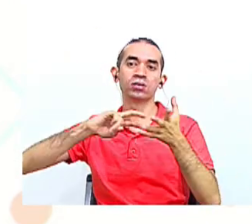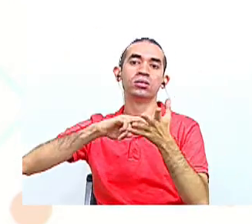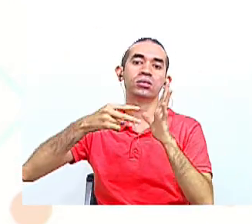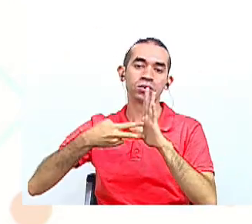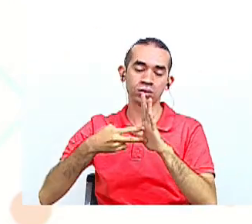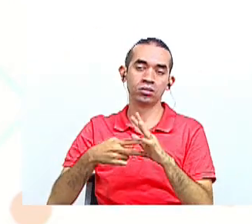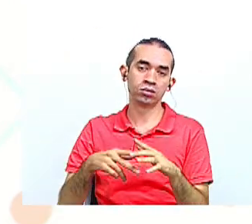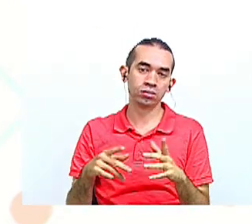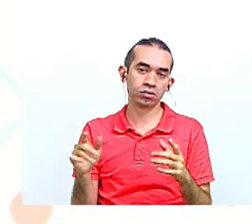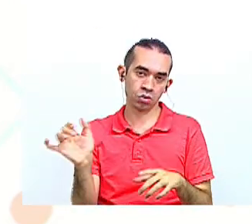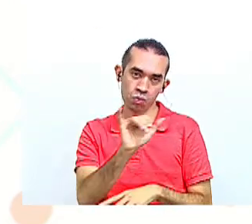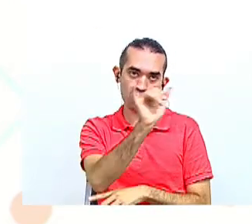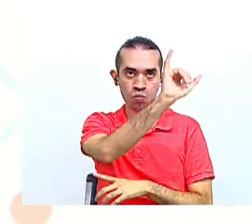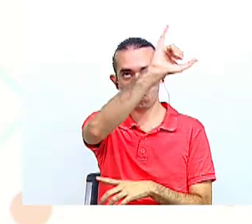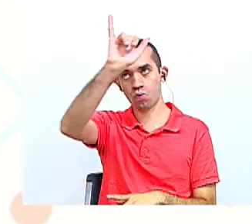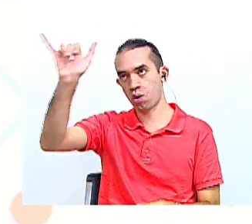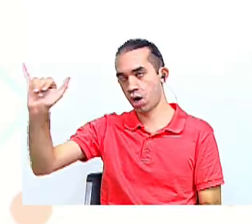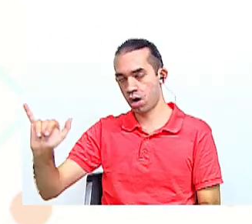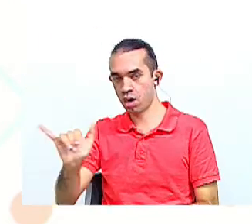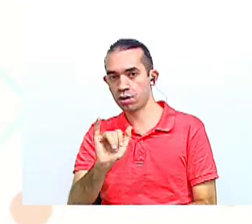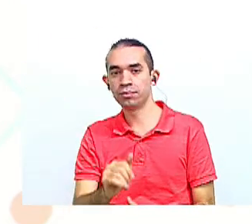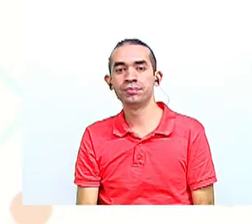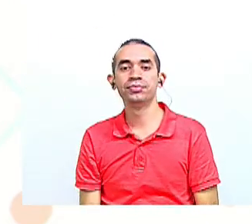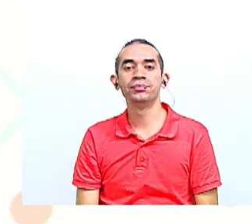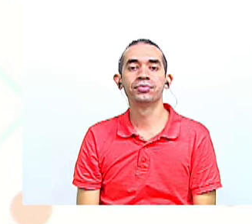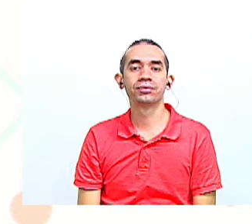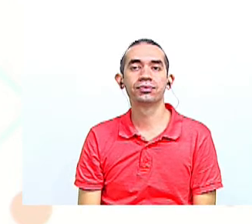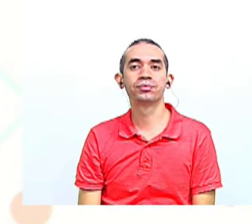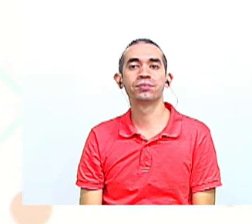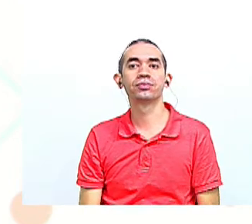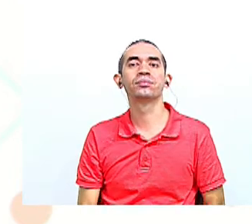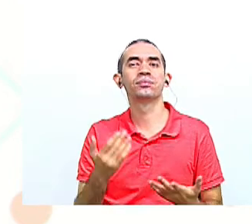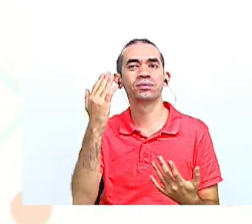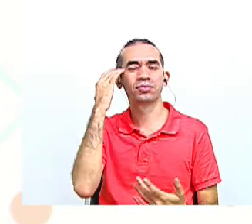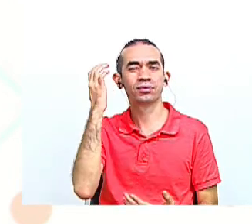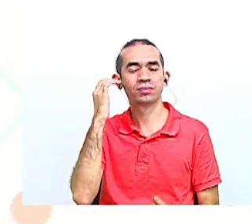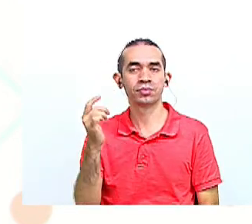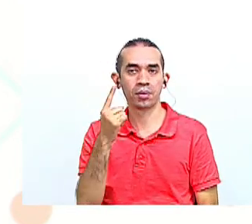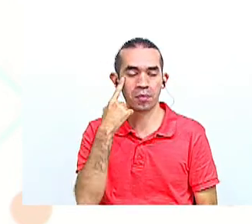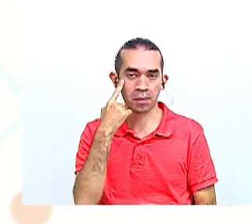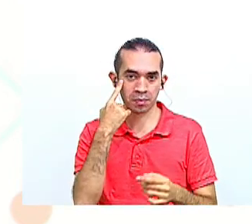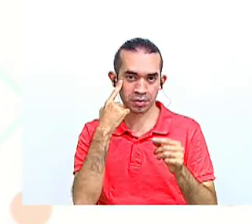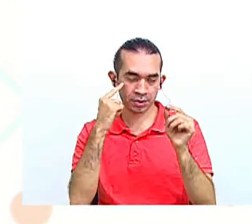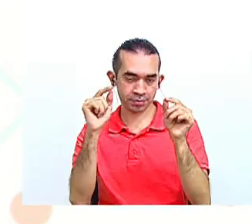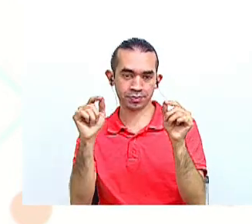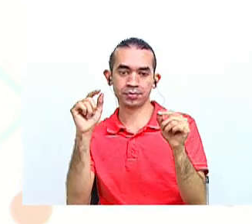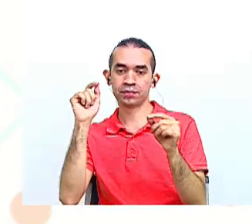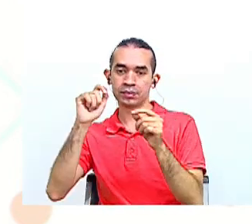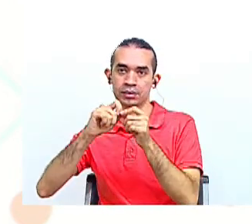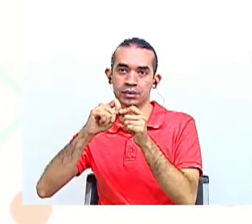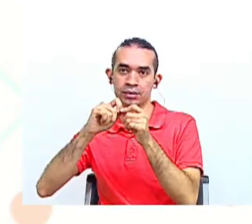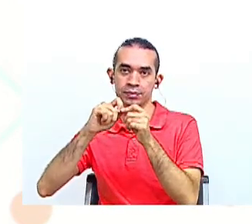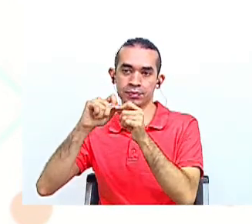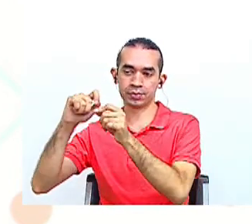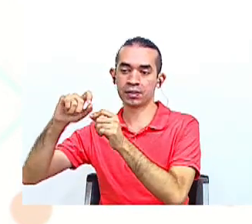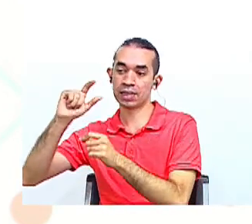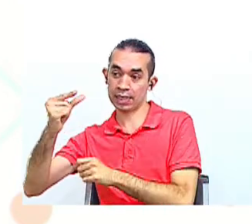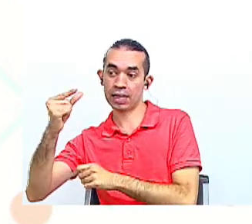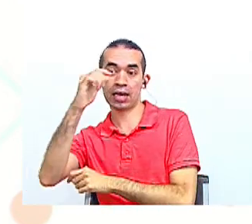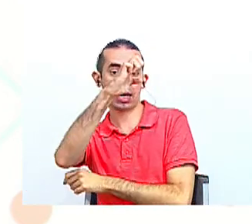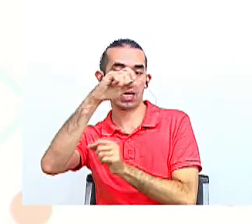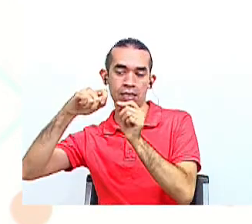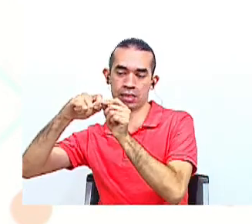esos lados sean iguales. ¿Por qué el segmento GE es congruente con el segmento